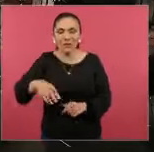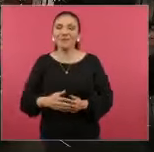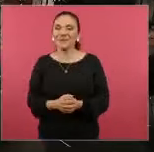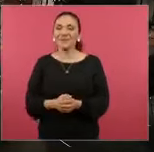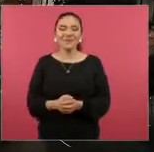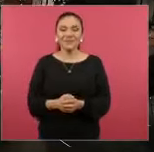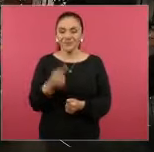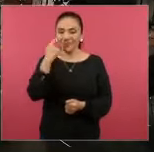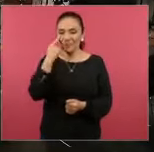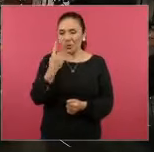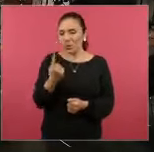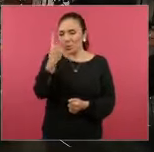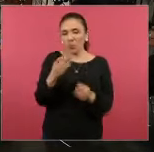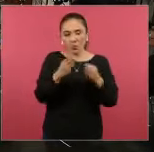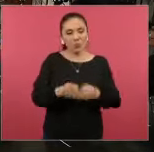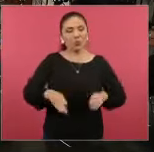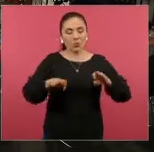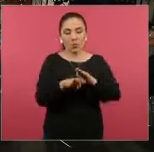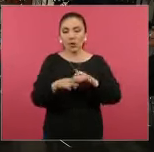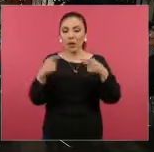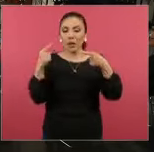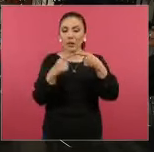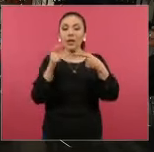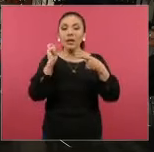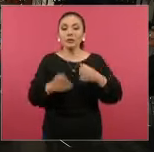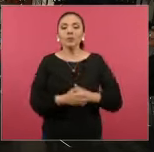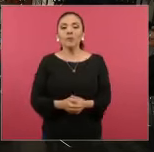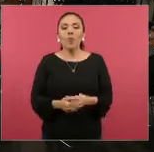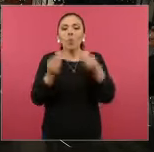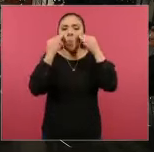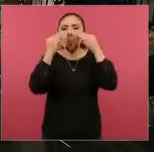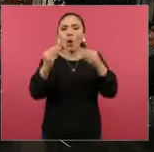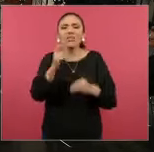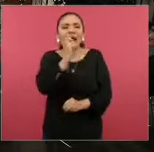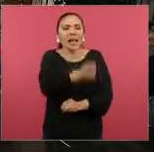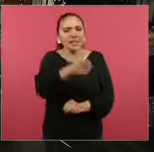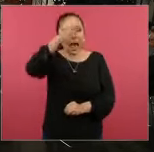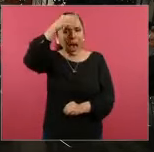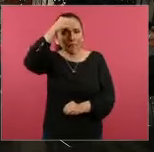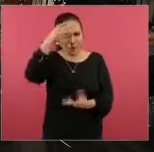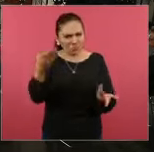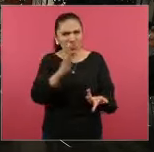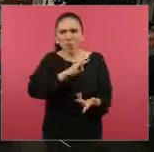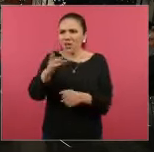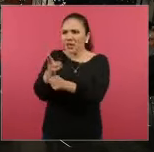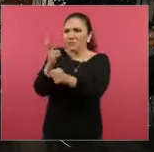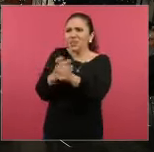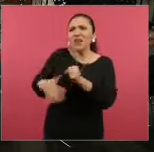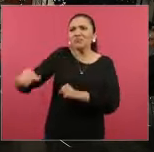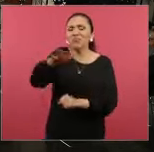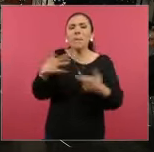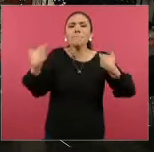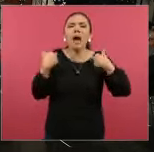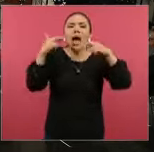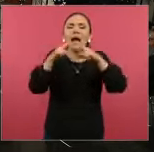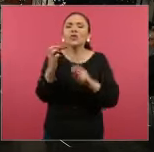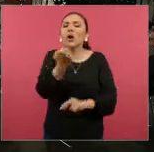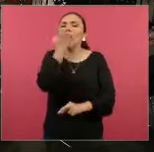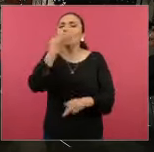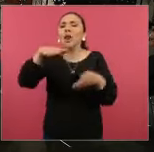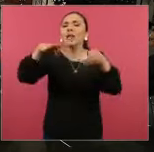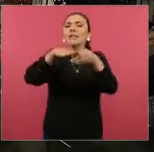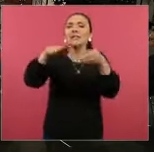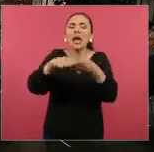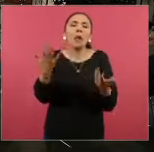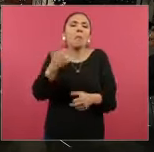tenemos una que claramente se especifica, una demostración del aprendido. Podemos invitar a la comunidad educativa, a las escuelas cercanas